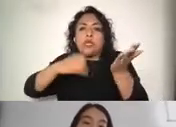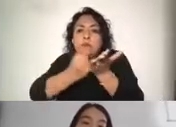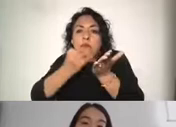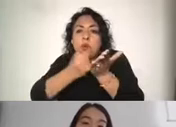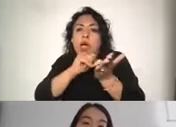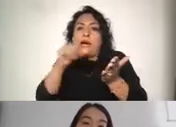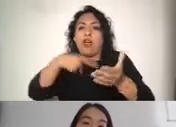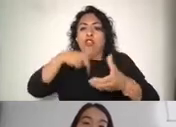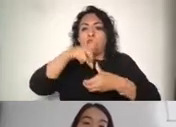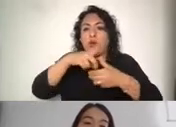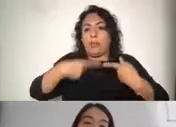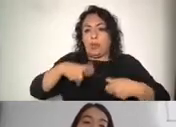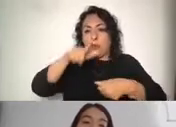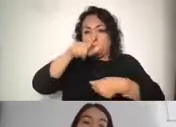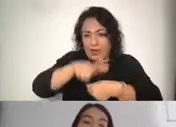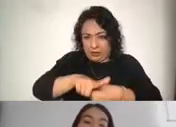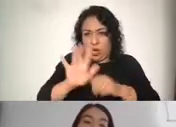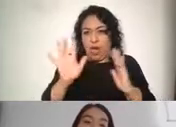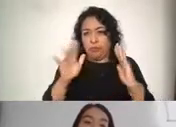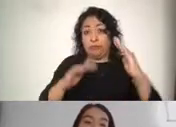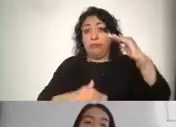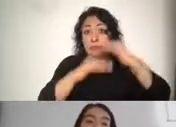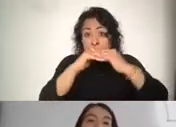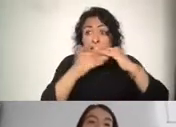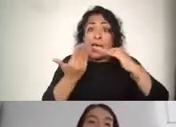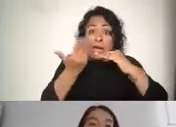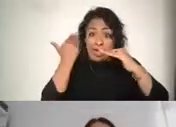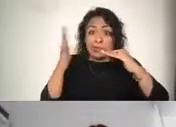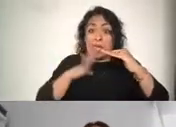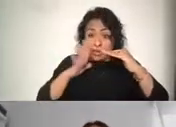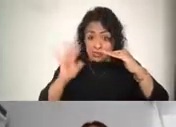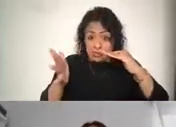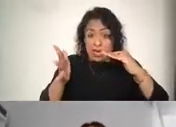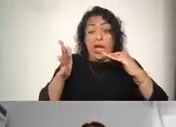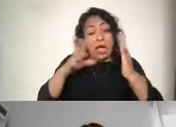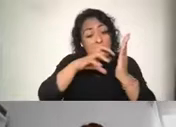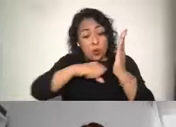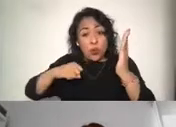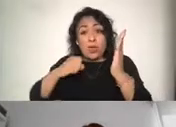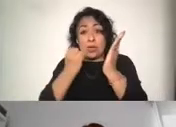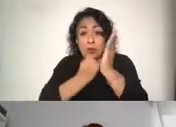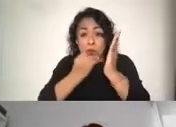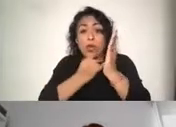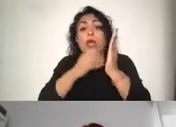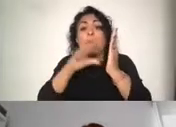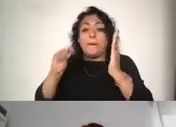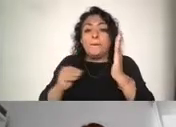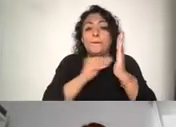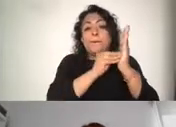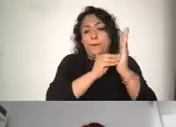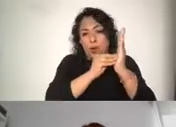decir, al límite existente de las deducciones se añaden las